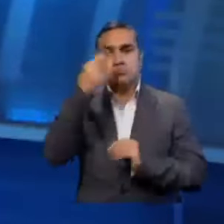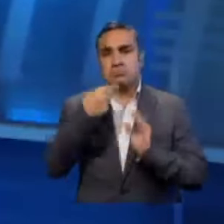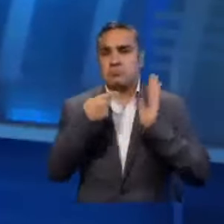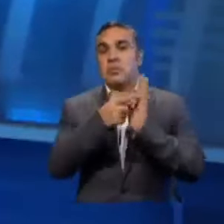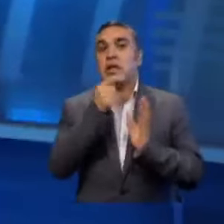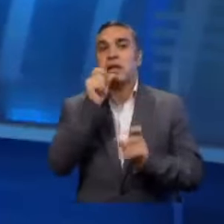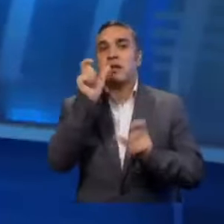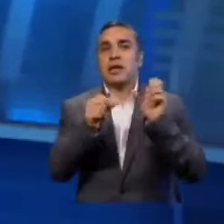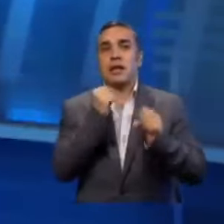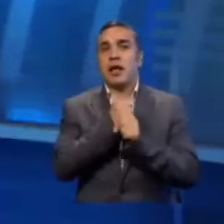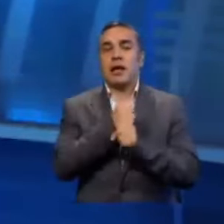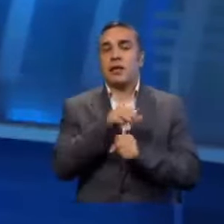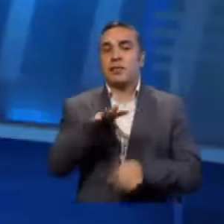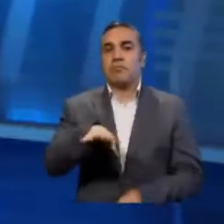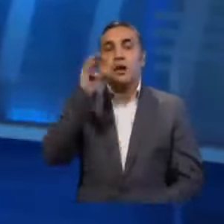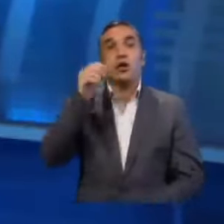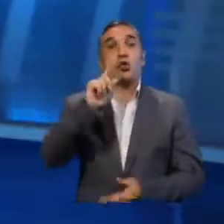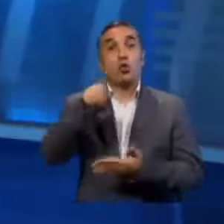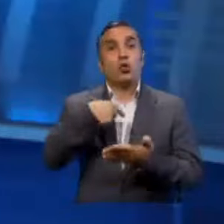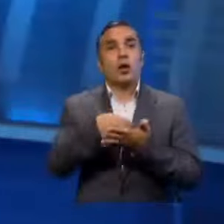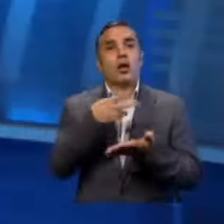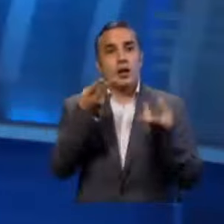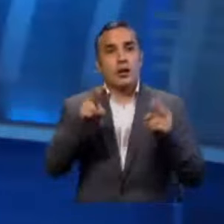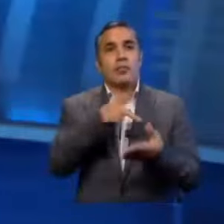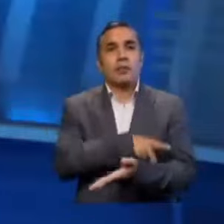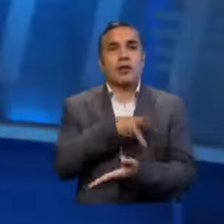los legisladores electos en Guayas y Pichincha.